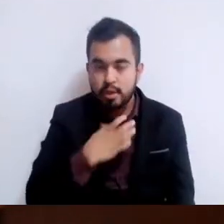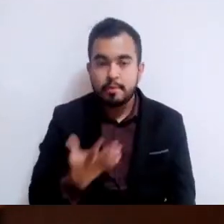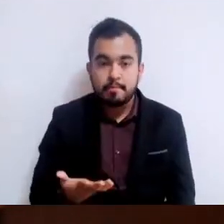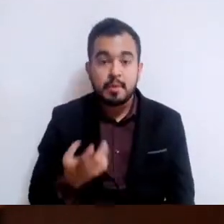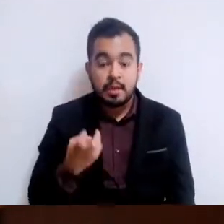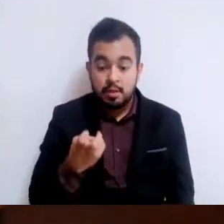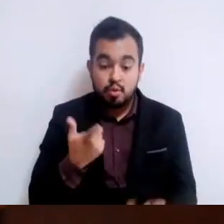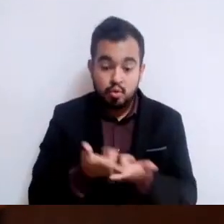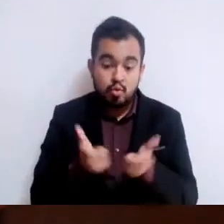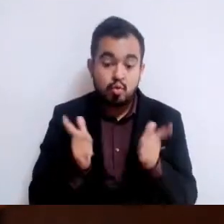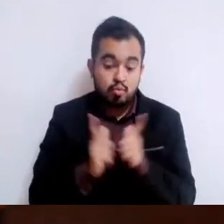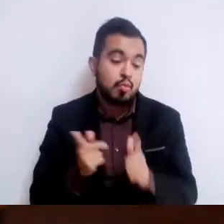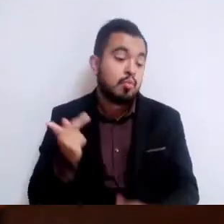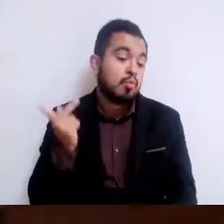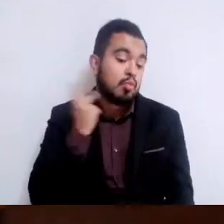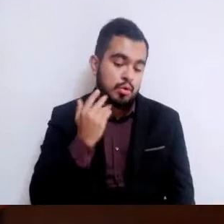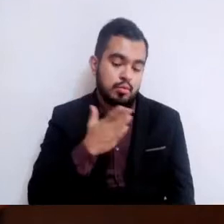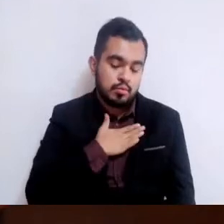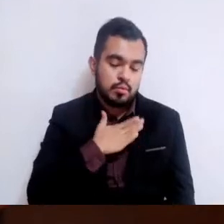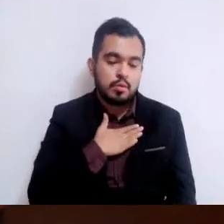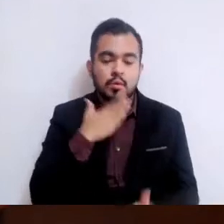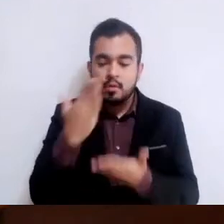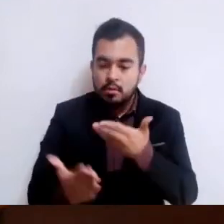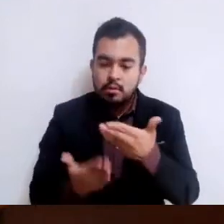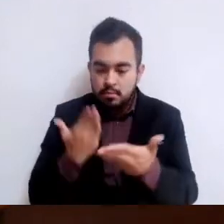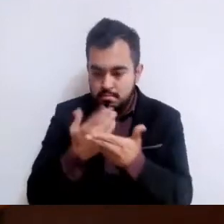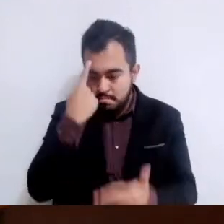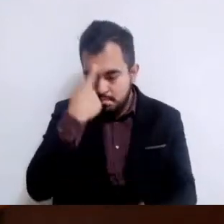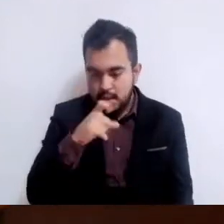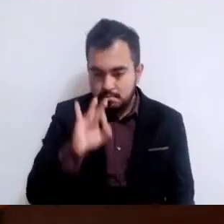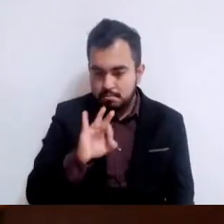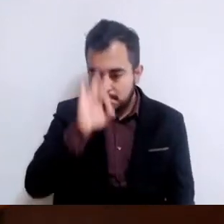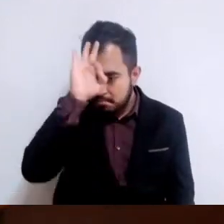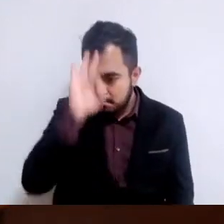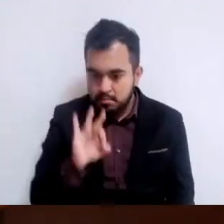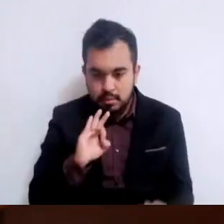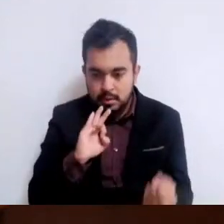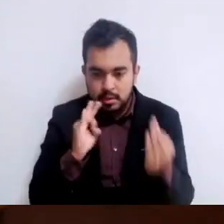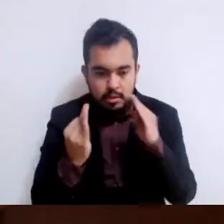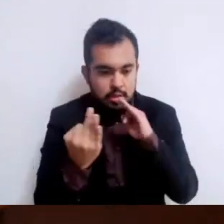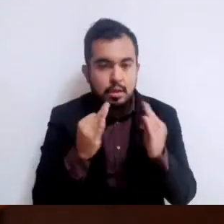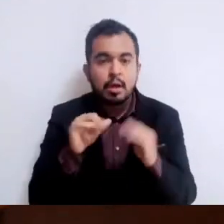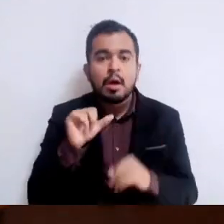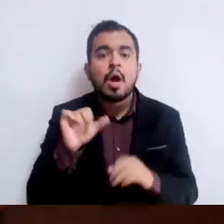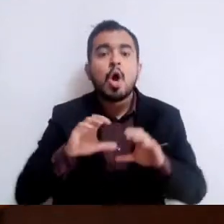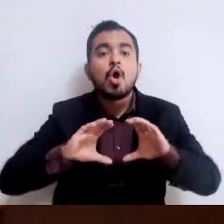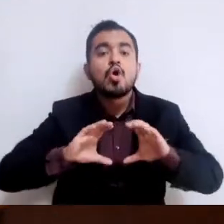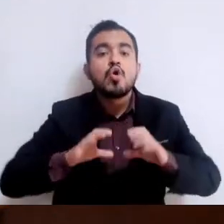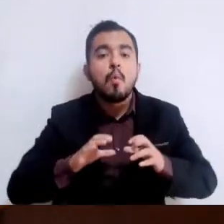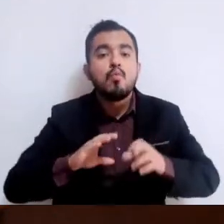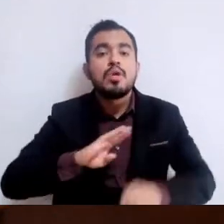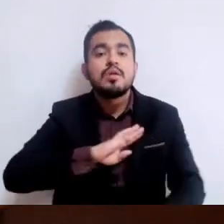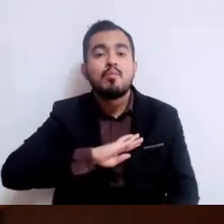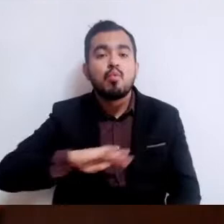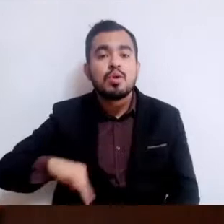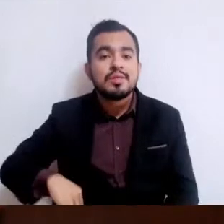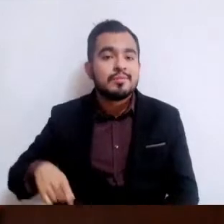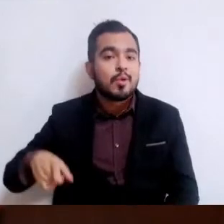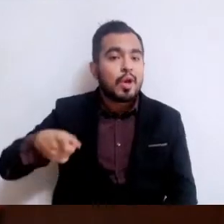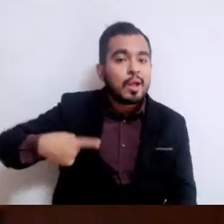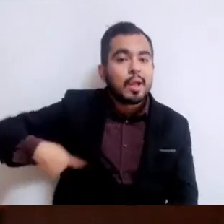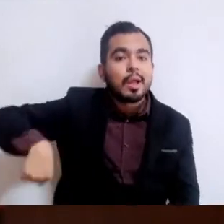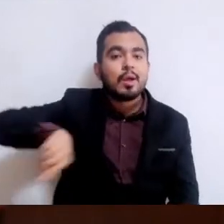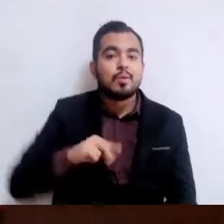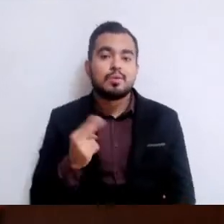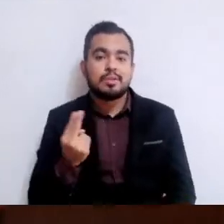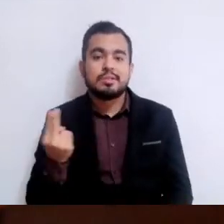parlamentario planteamos que se establezcan las tarifas y cuotas vecinales, en el caso de aquellas comunidades o municipios que se ven en la necesidad apremiante